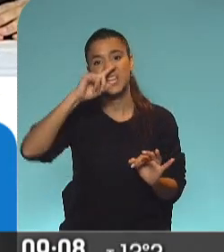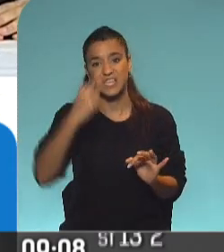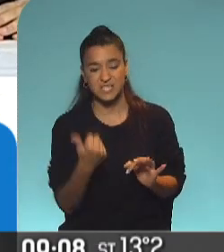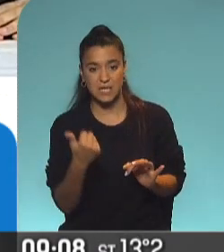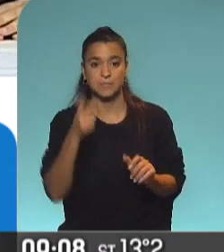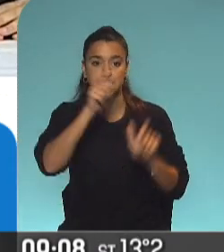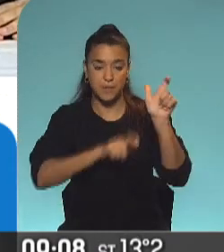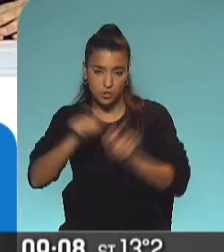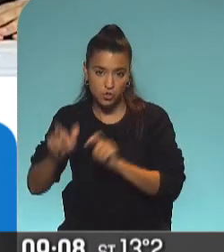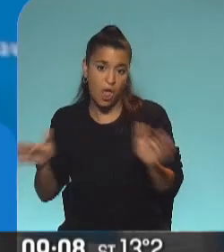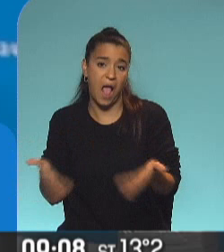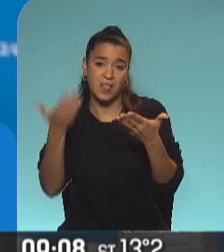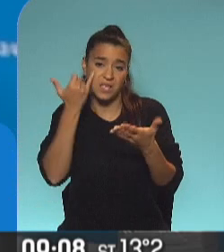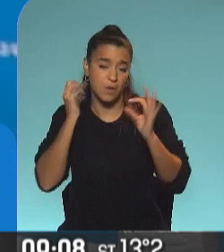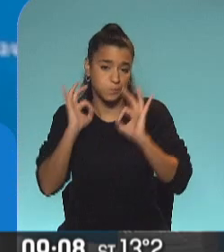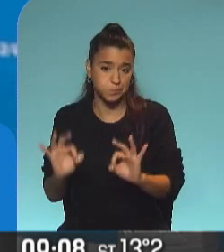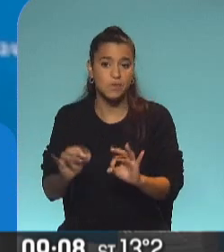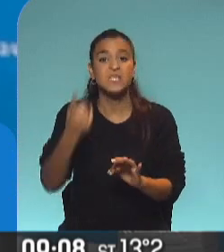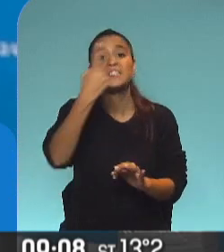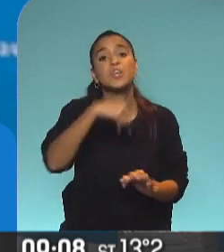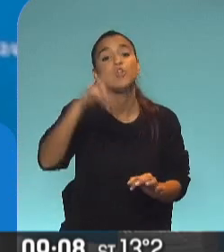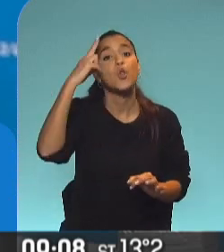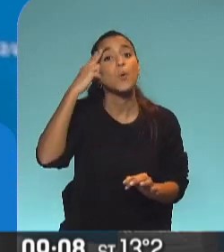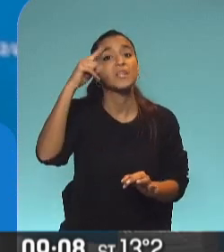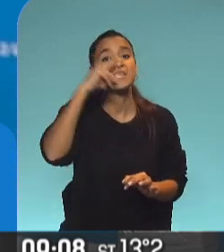13.576 personas y han sido dadas de alta, y